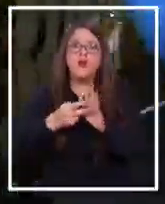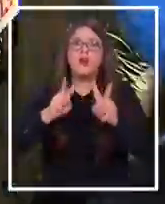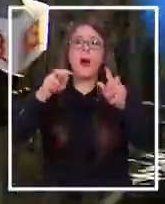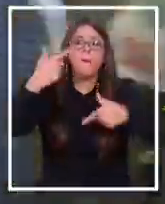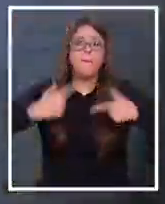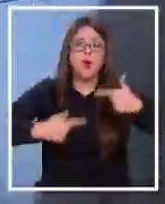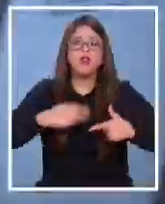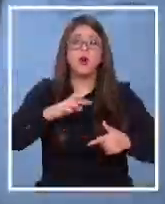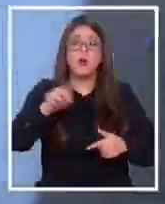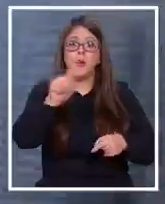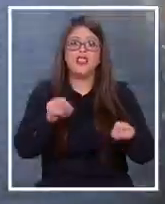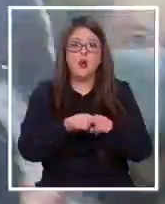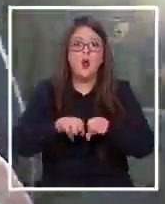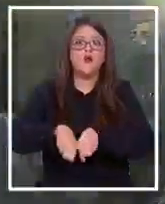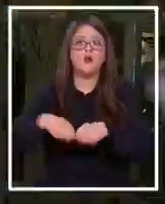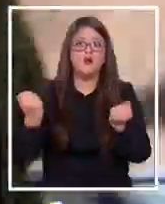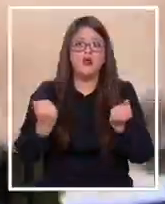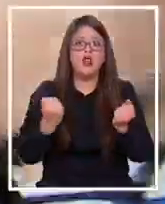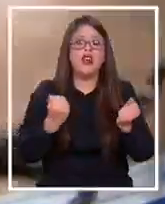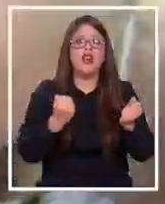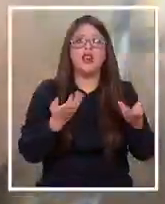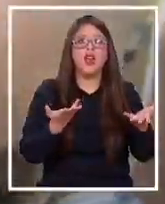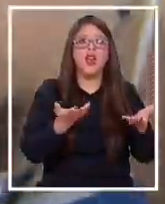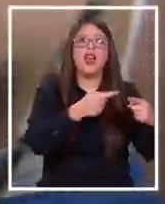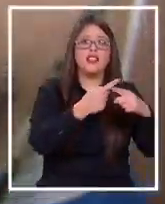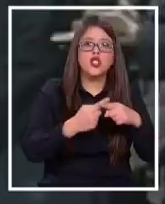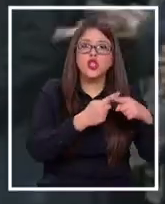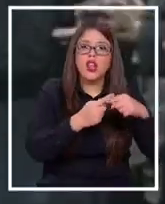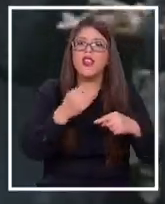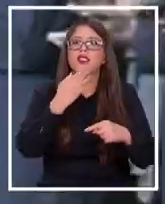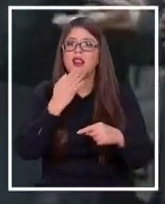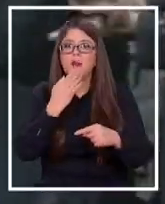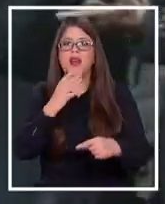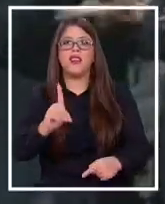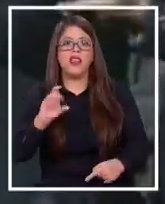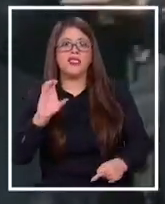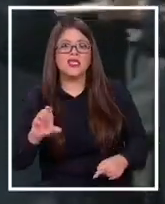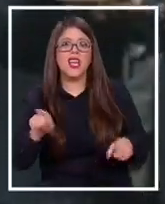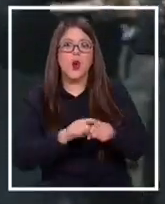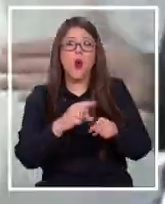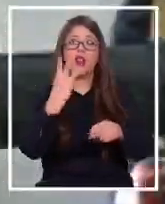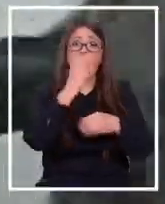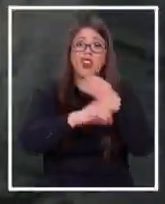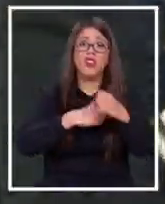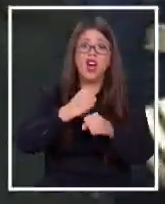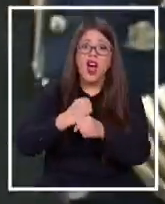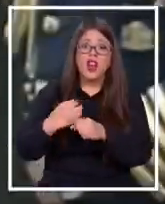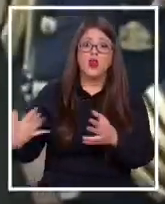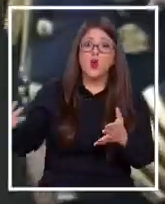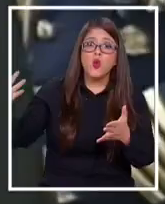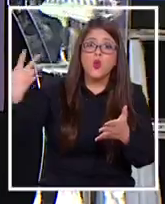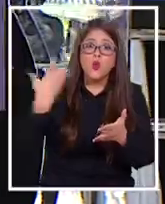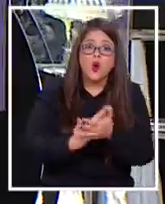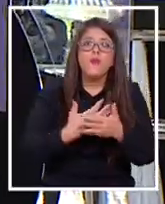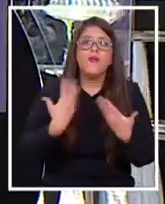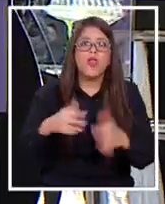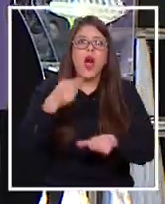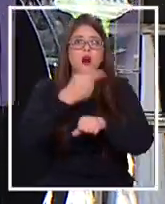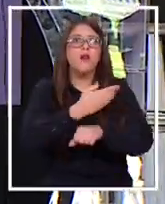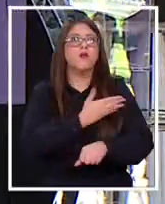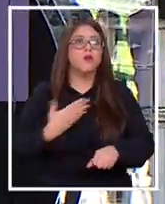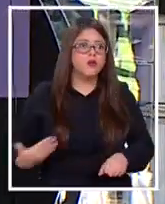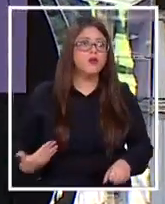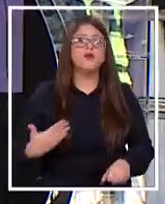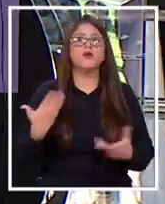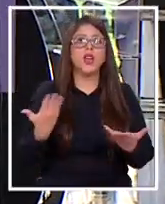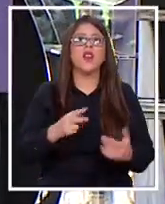PS rompió el histórico eje entre socialistas y demócratas cristianos. Tres décadas de una alianza que consiguió gobernar 24 años y que al romperse dejó